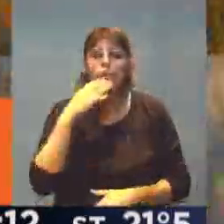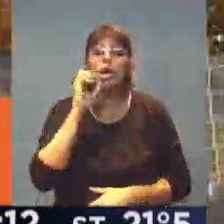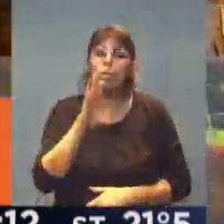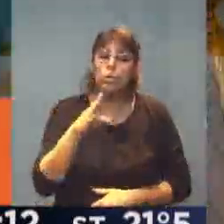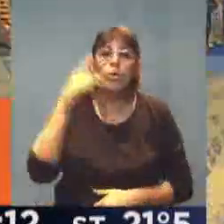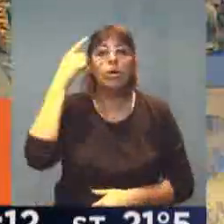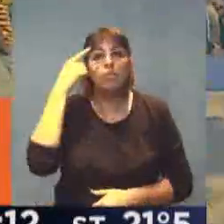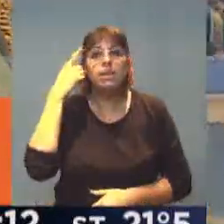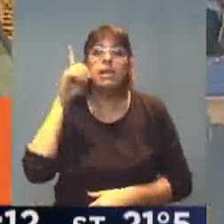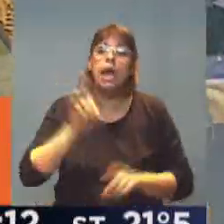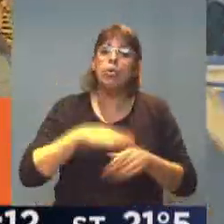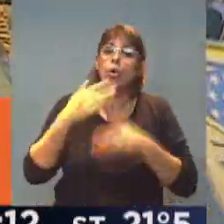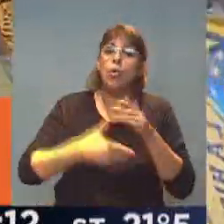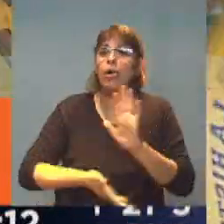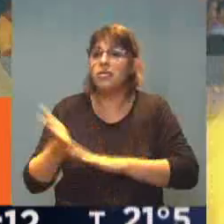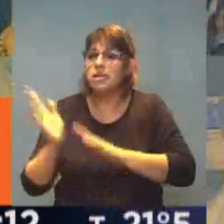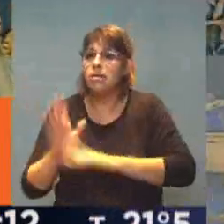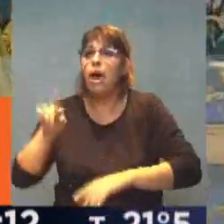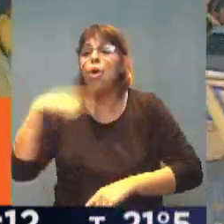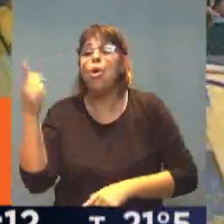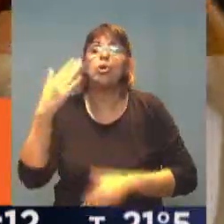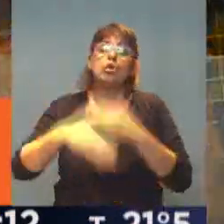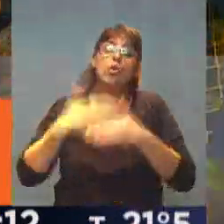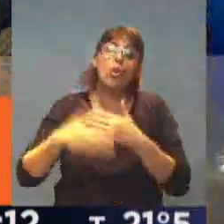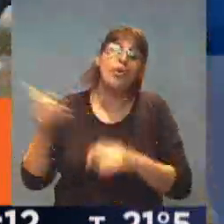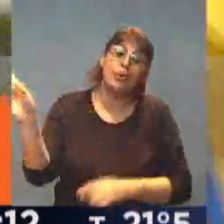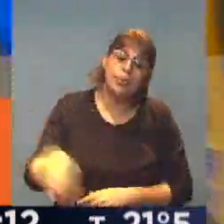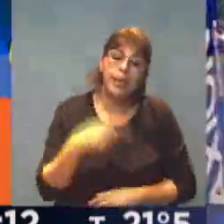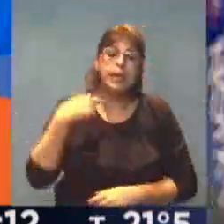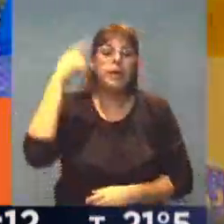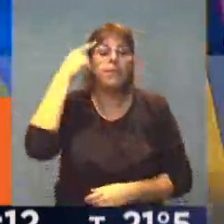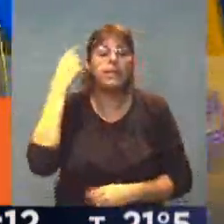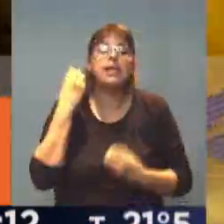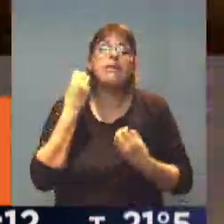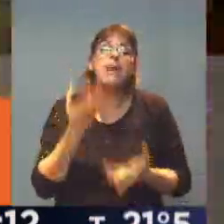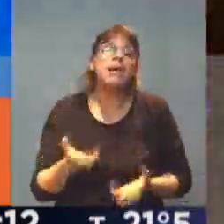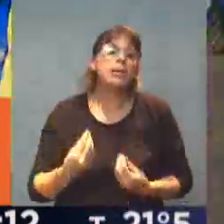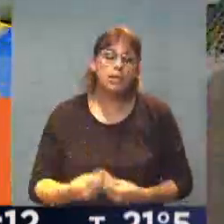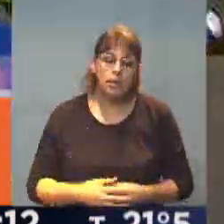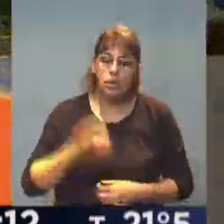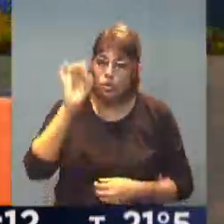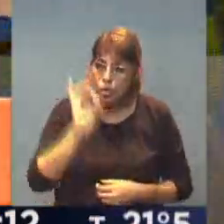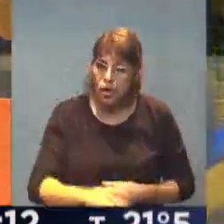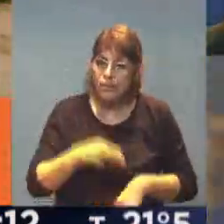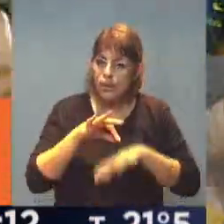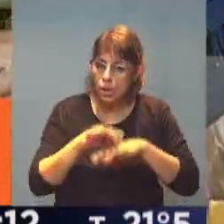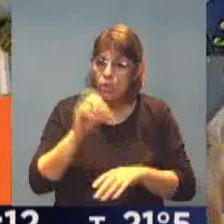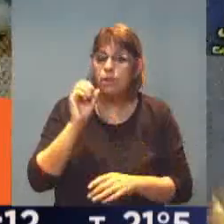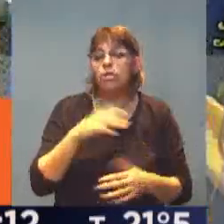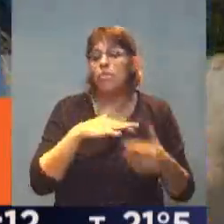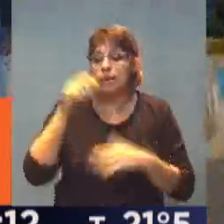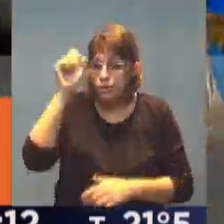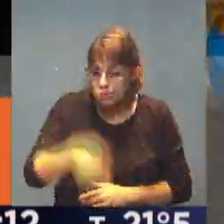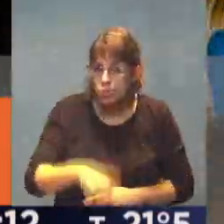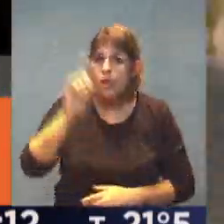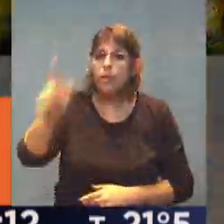algunas transferencias, hombres que tienen que llegar, pensando fundamentalmente no solo en los compromisos locales, se viene la